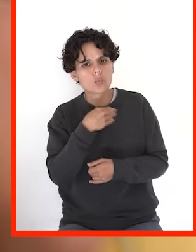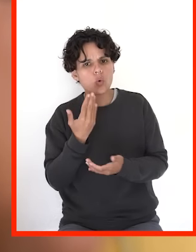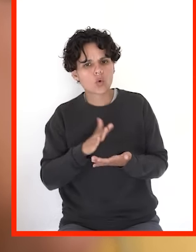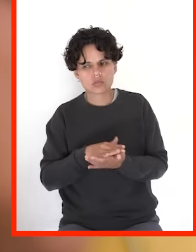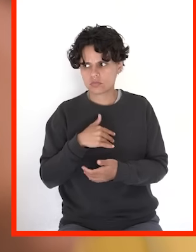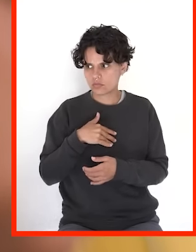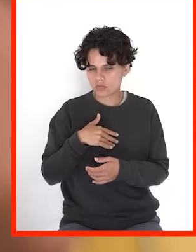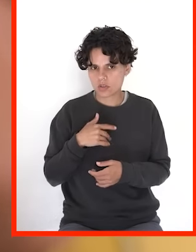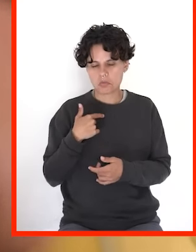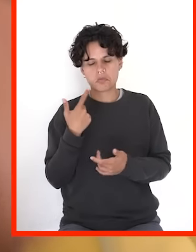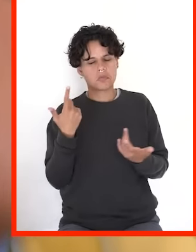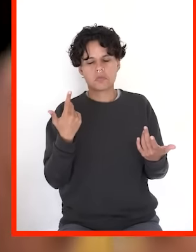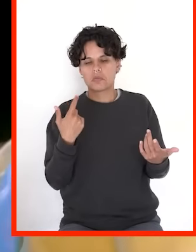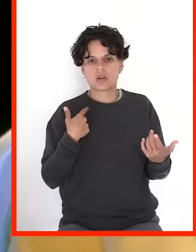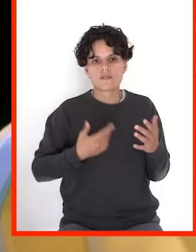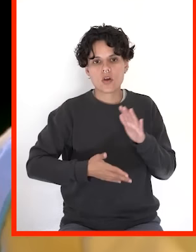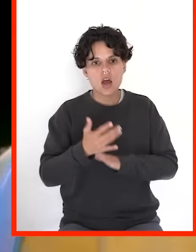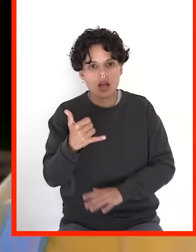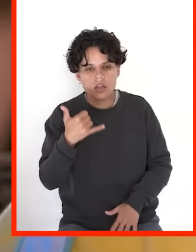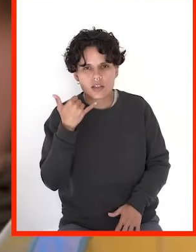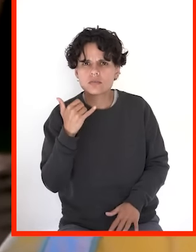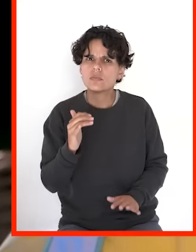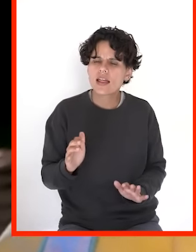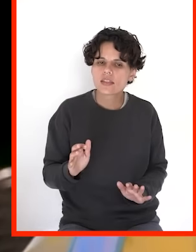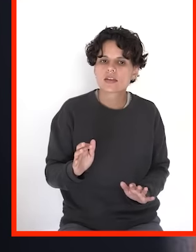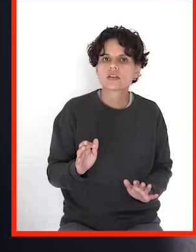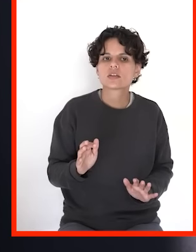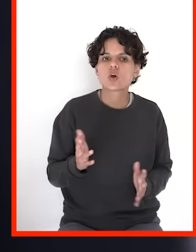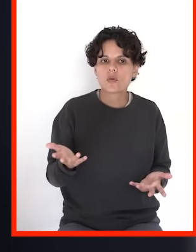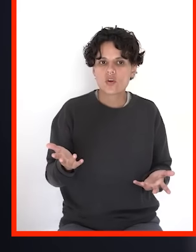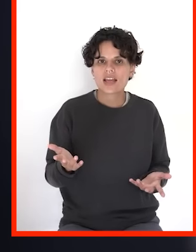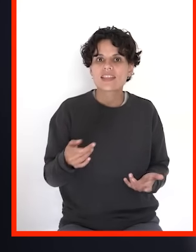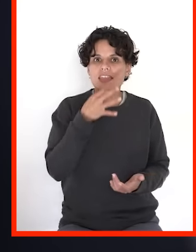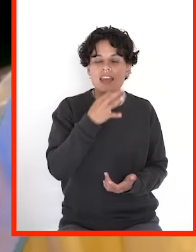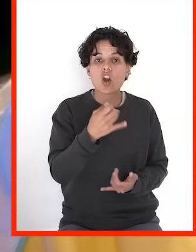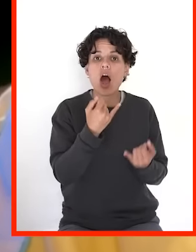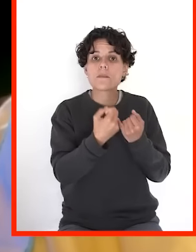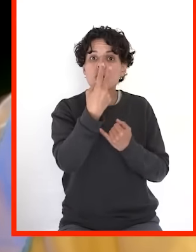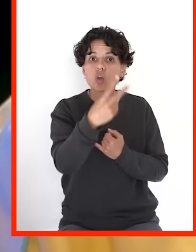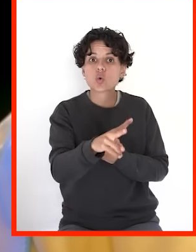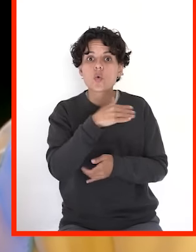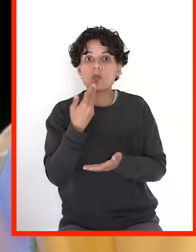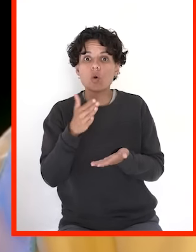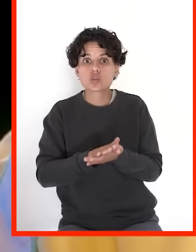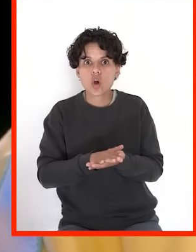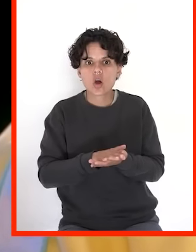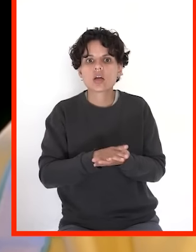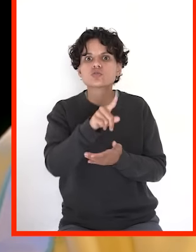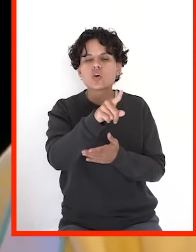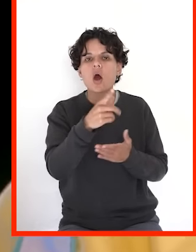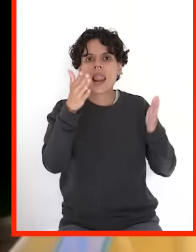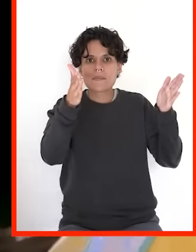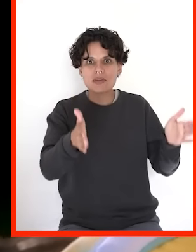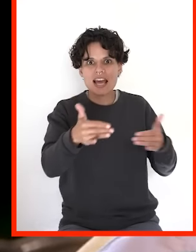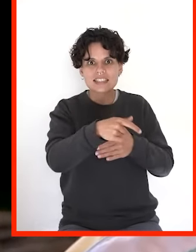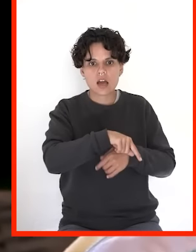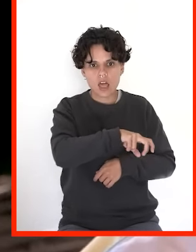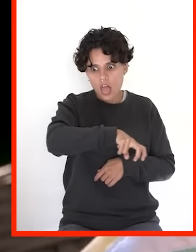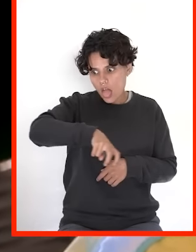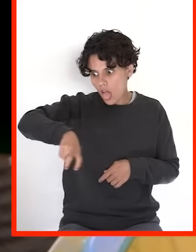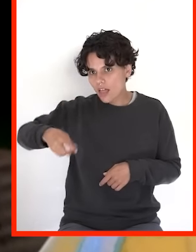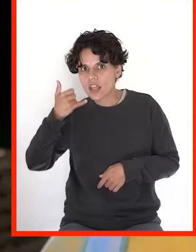Y a ver, voy a contestar. Perdón, y el dato fue, falleció un amigo tuyo. Sí, pues. Weón, desde tu pieza hasta el teléfono, conche tu madre.